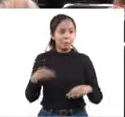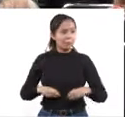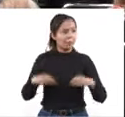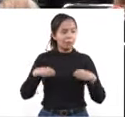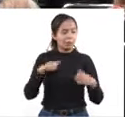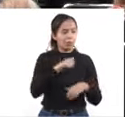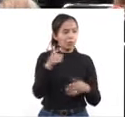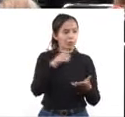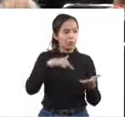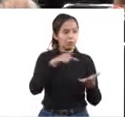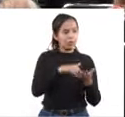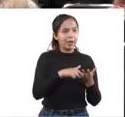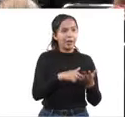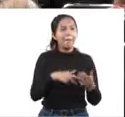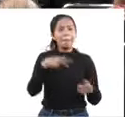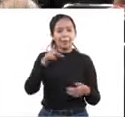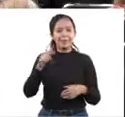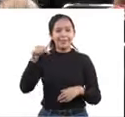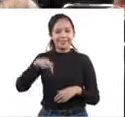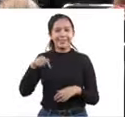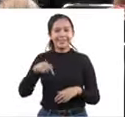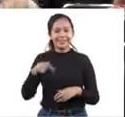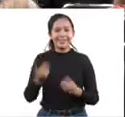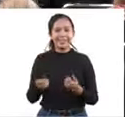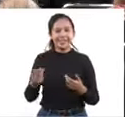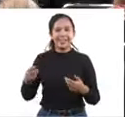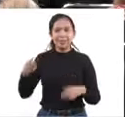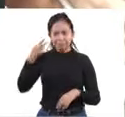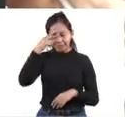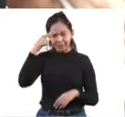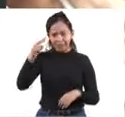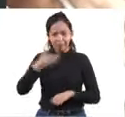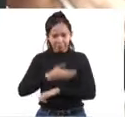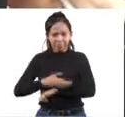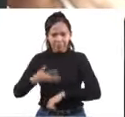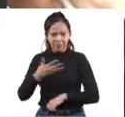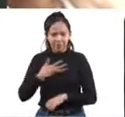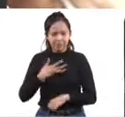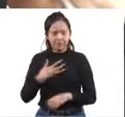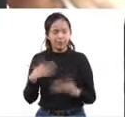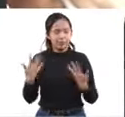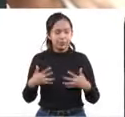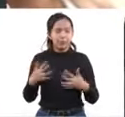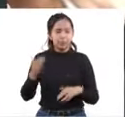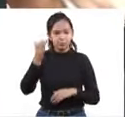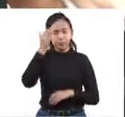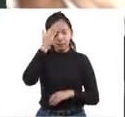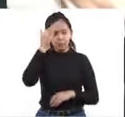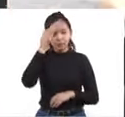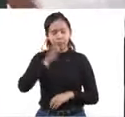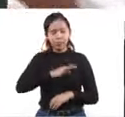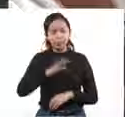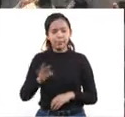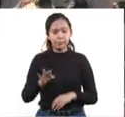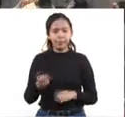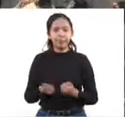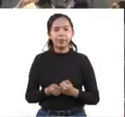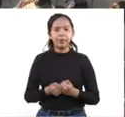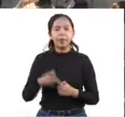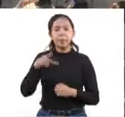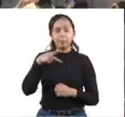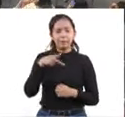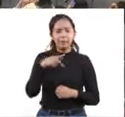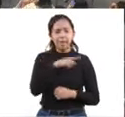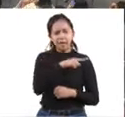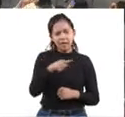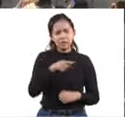Han luchado de muchas maneras por los derechos de los mexicanos y mexicanas en Estados Unidos, pero también han